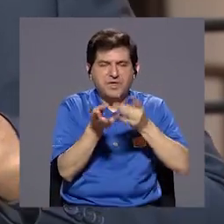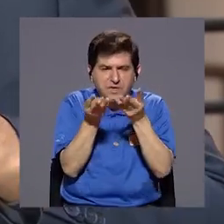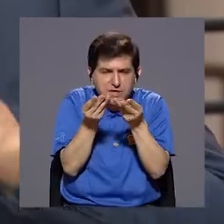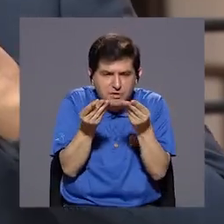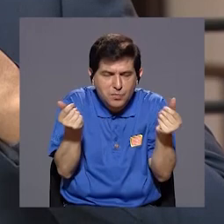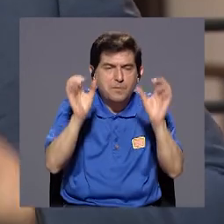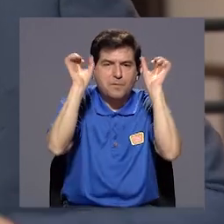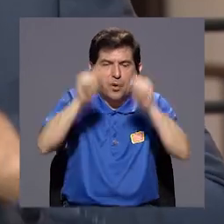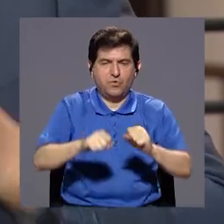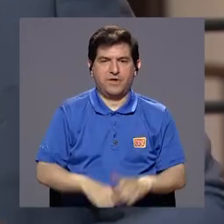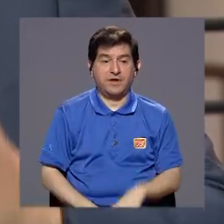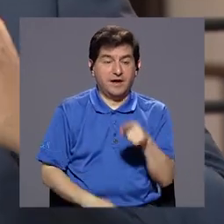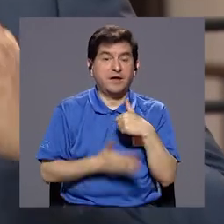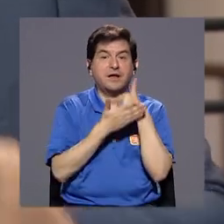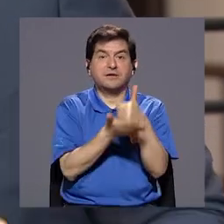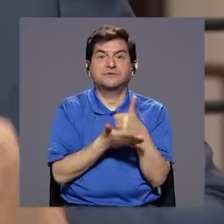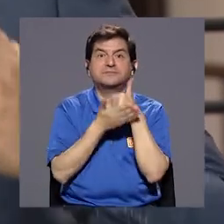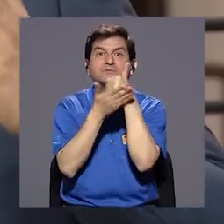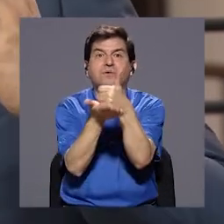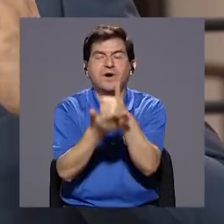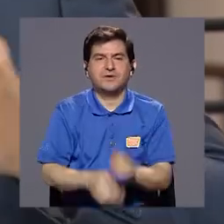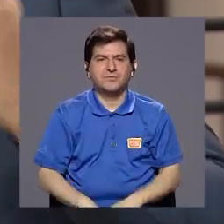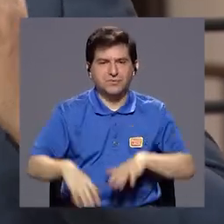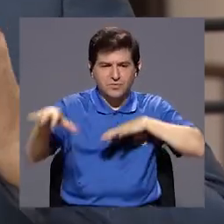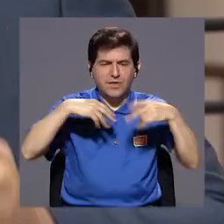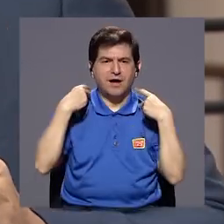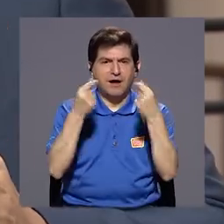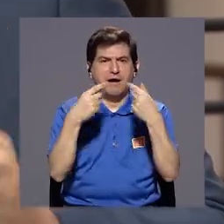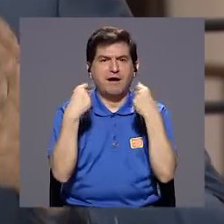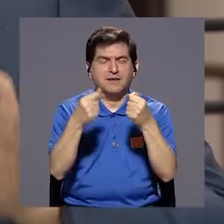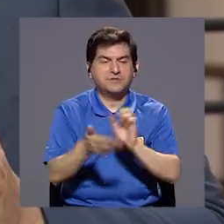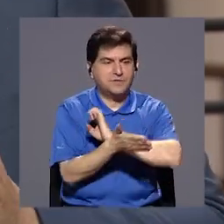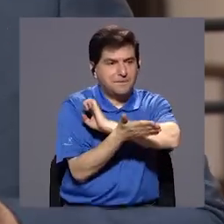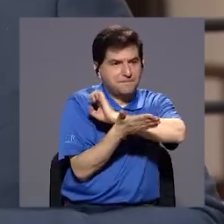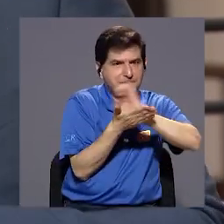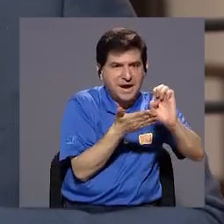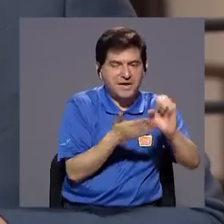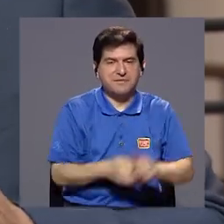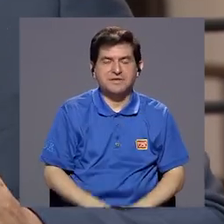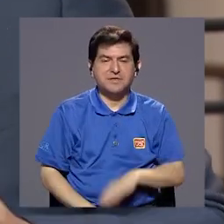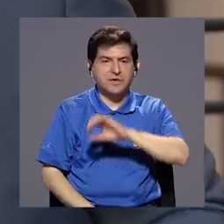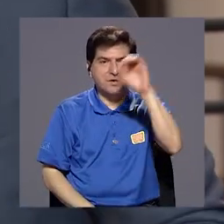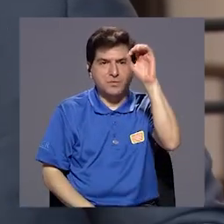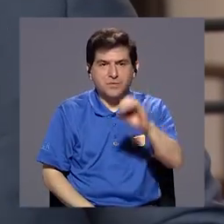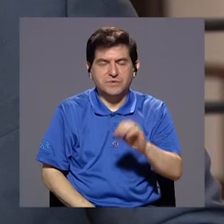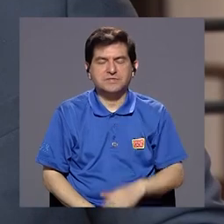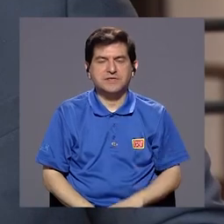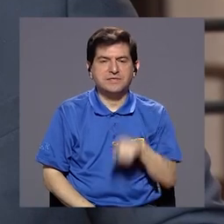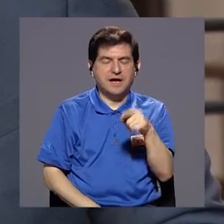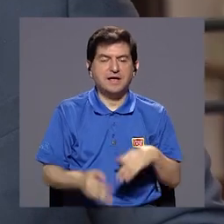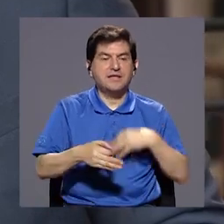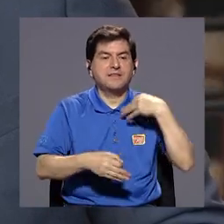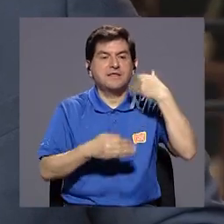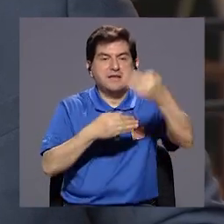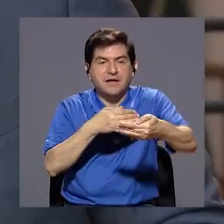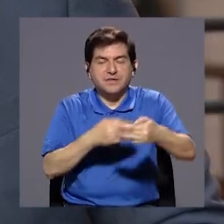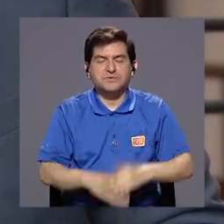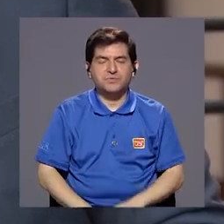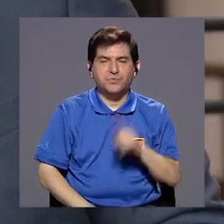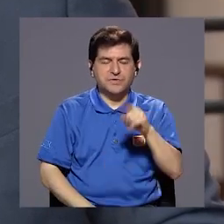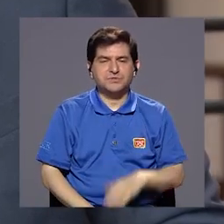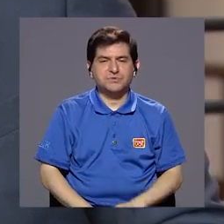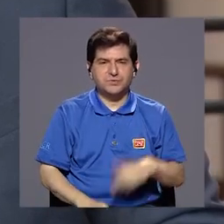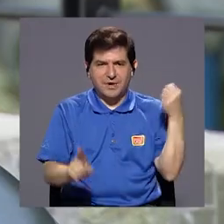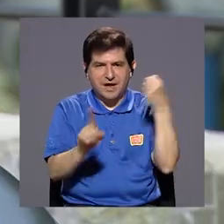O sea, eso nos ayuda a poder hacer acciones rápidas para prevenirle esa posibilidad que tienen esos días de hacer un evento vascular